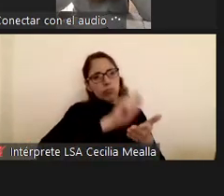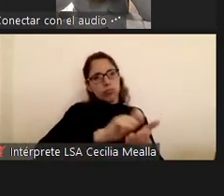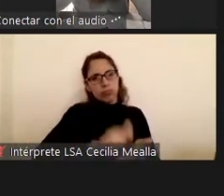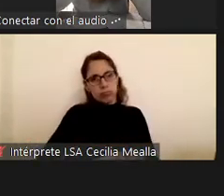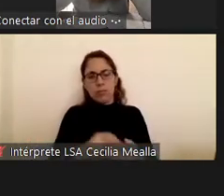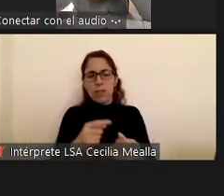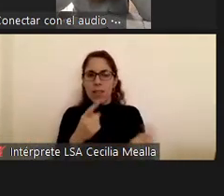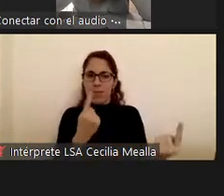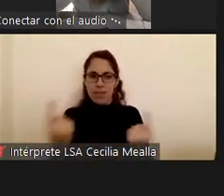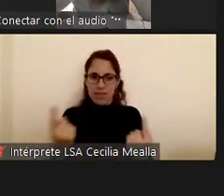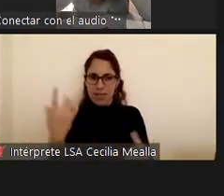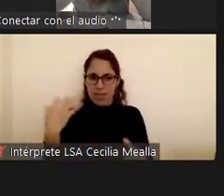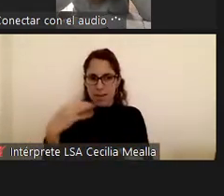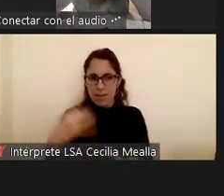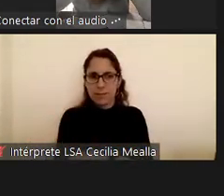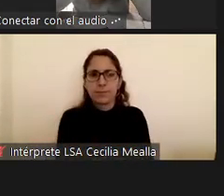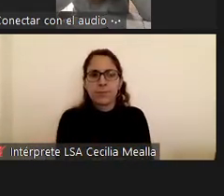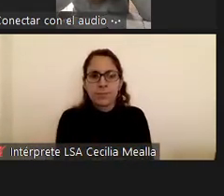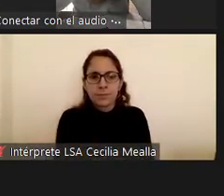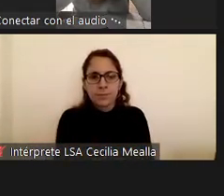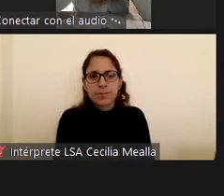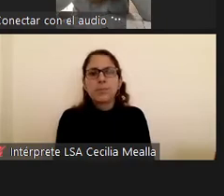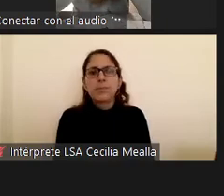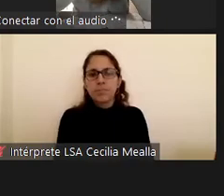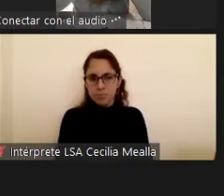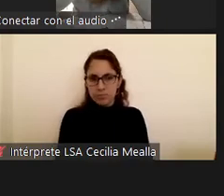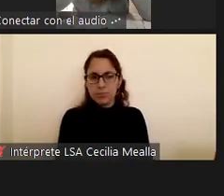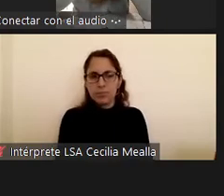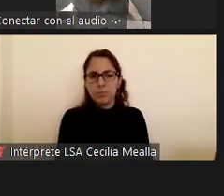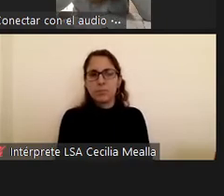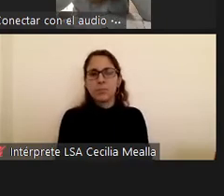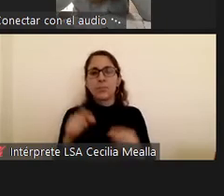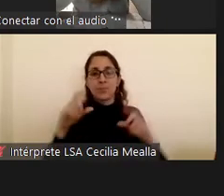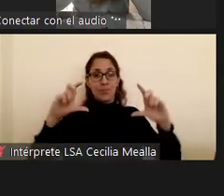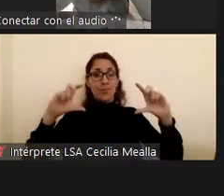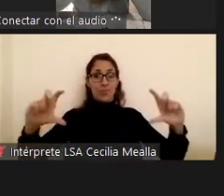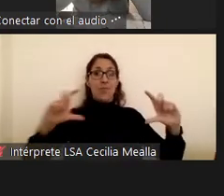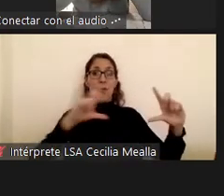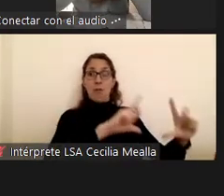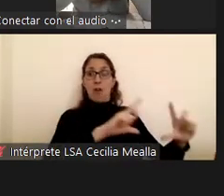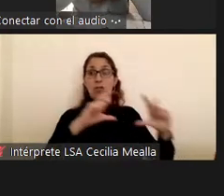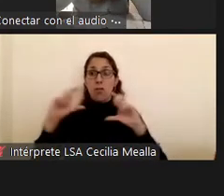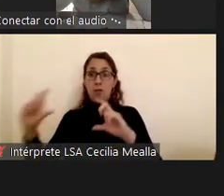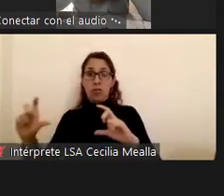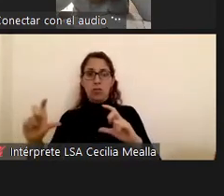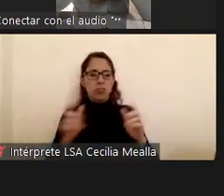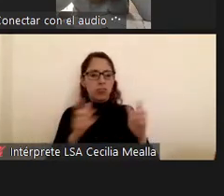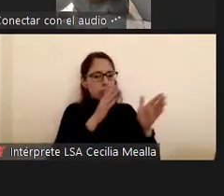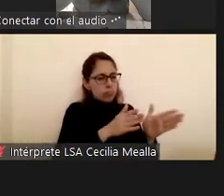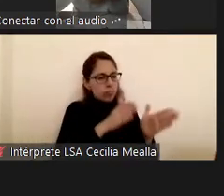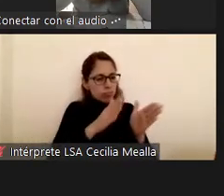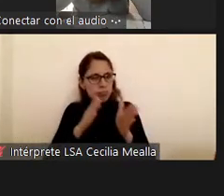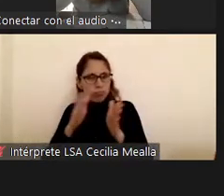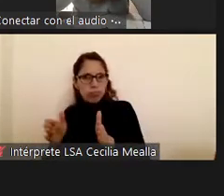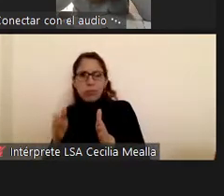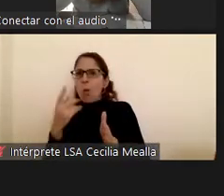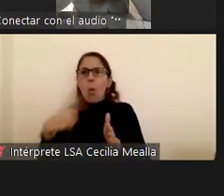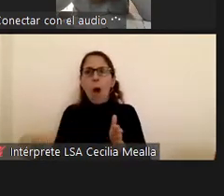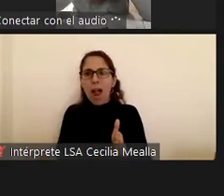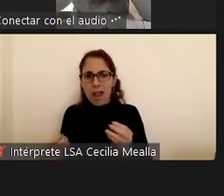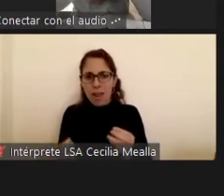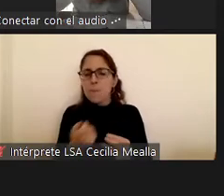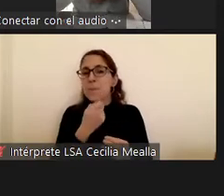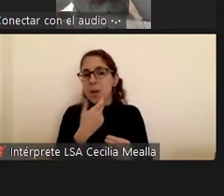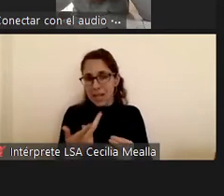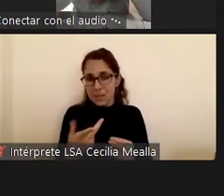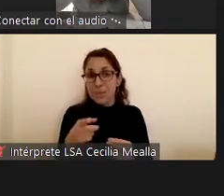de estas, ¿no? ¿En qué instancia de la marcha bacteriológica fue realizada la técnica? Bueno, para esto tienen